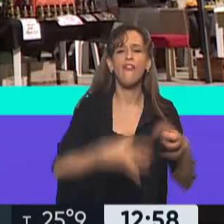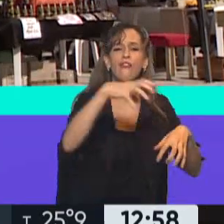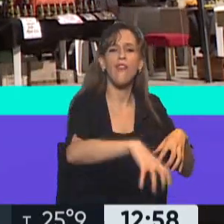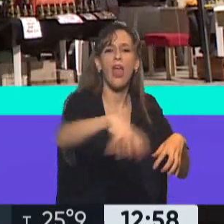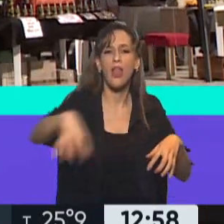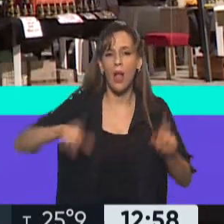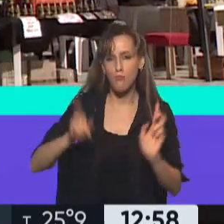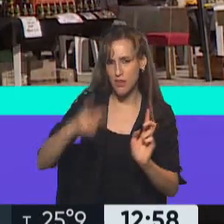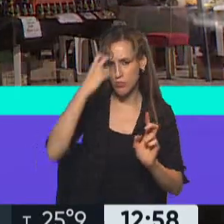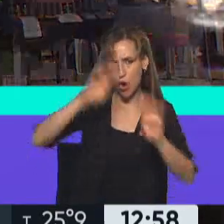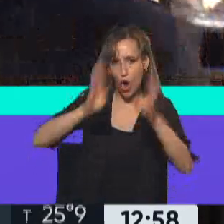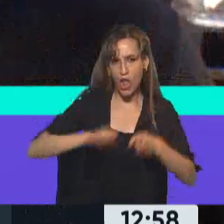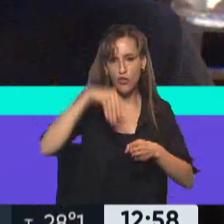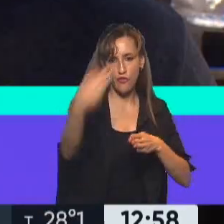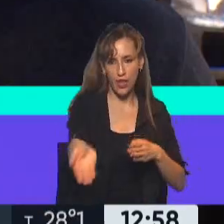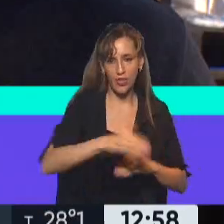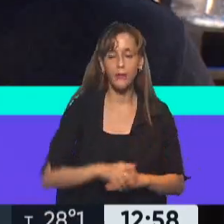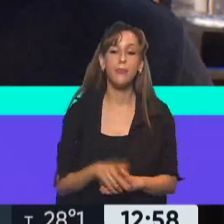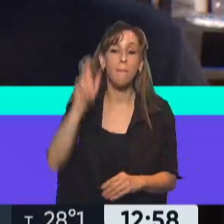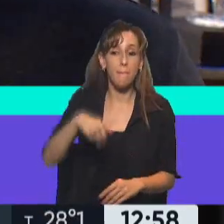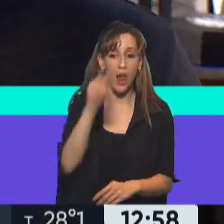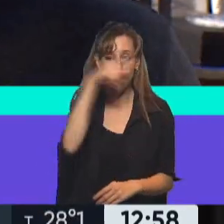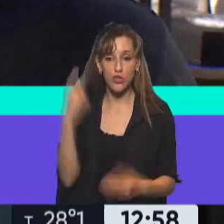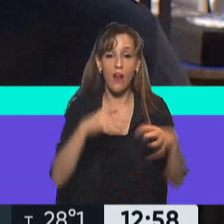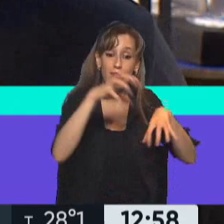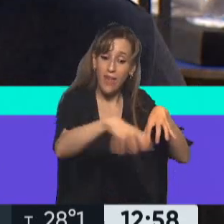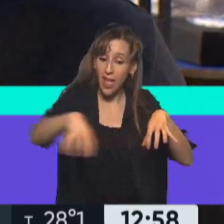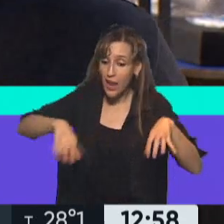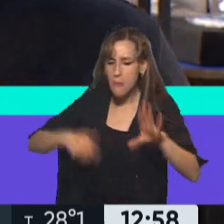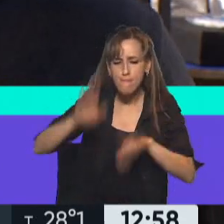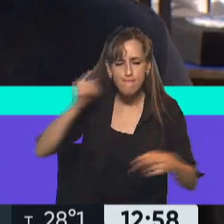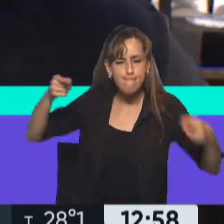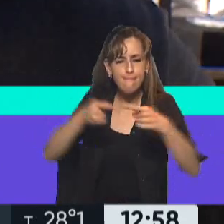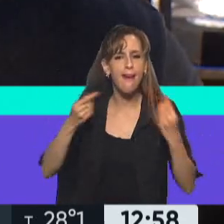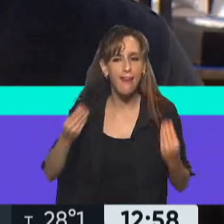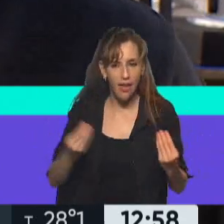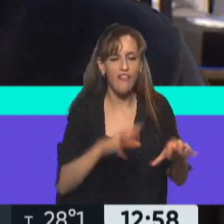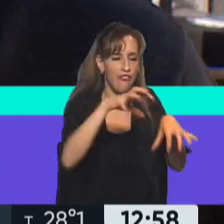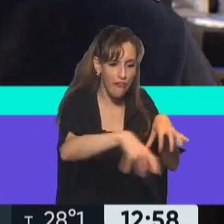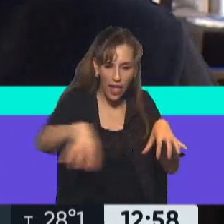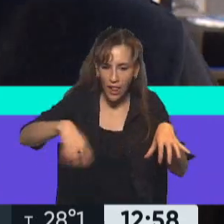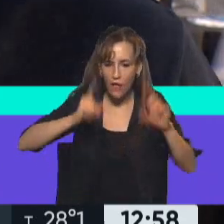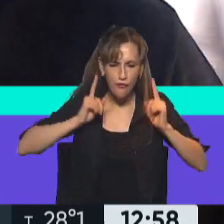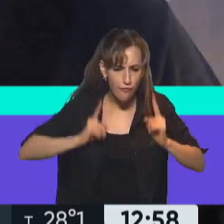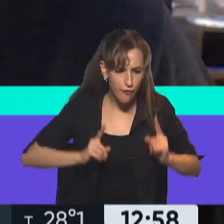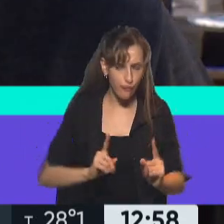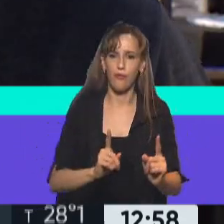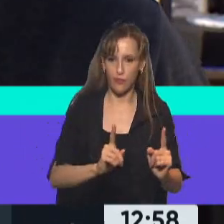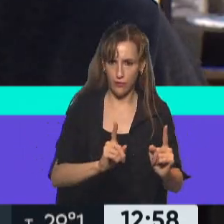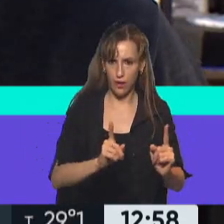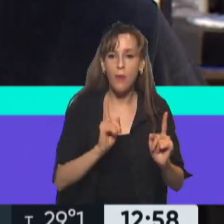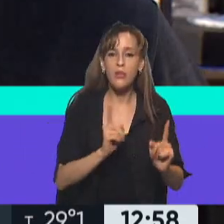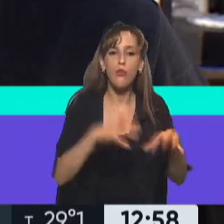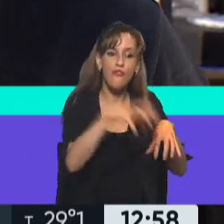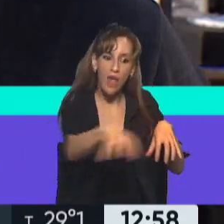al Congreso Nacional. El Plan Federal de Ferias tiende a fortalecer las ferias preexistentes, ferias y mercados de cercanía. En